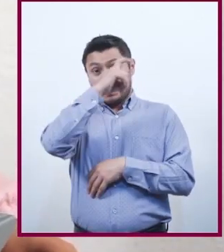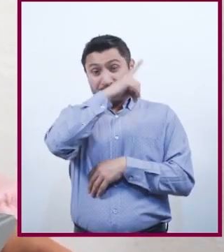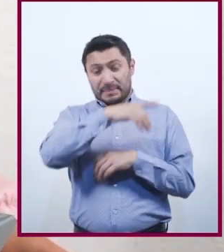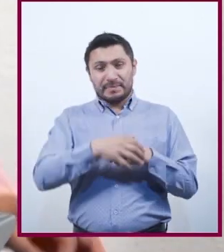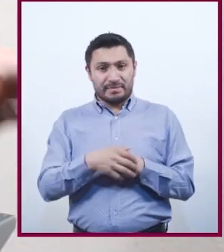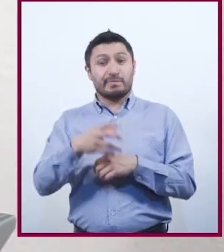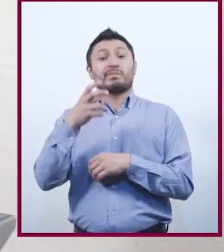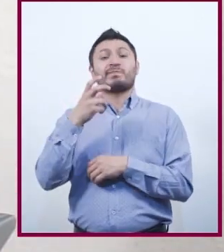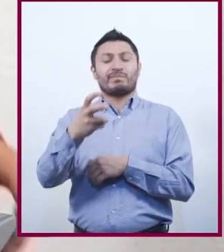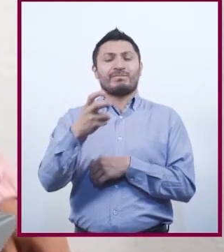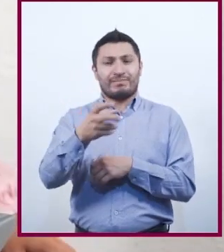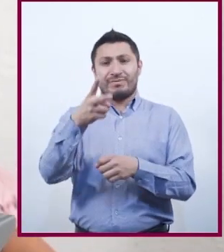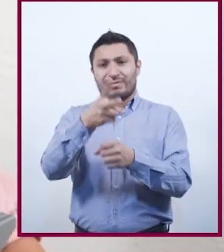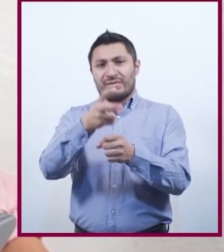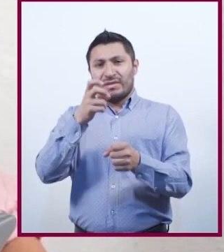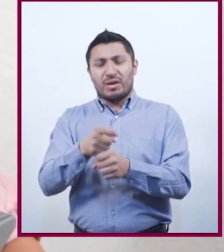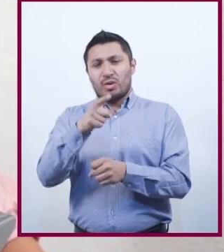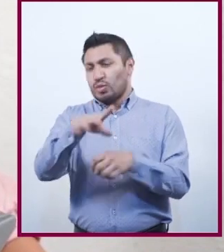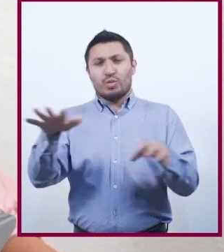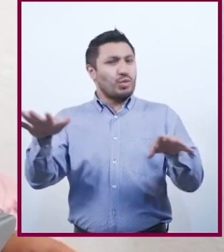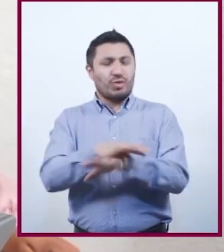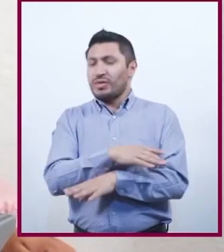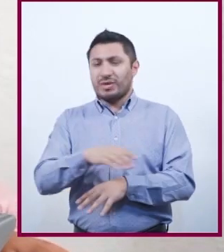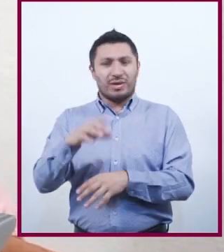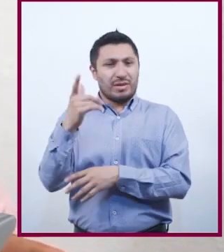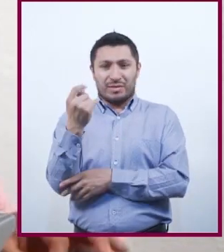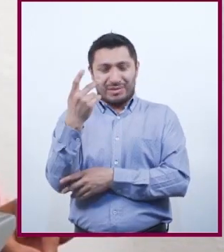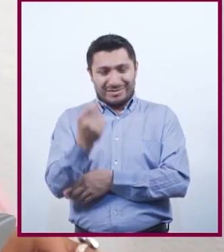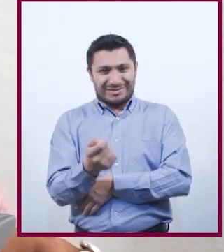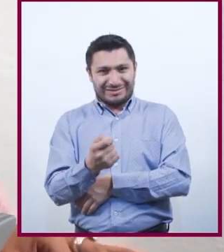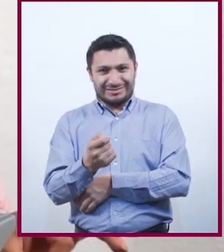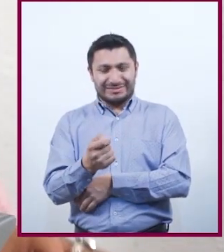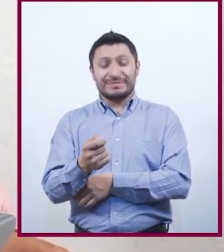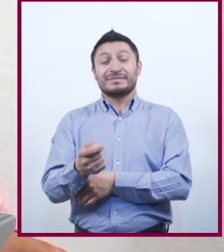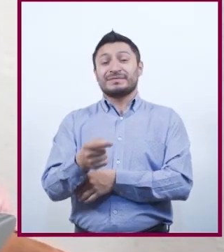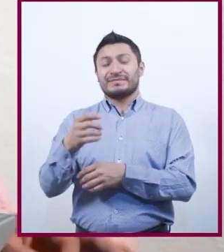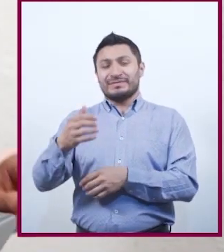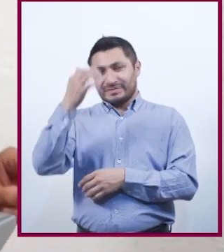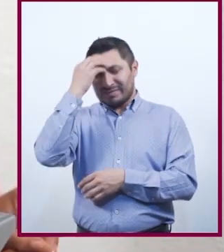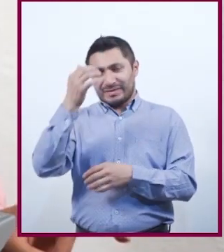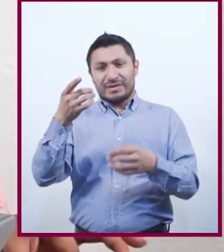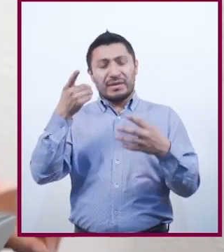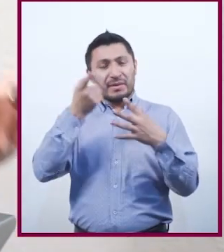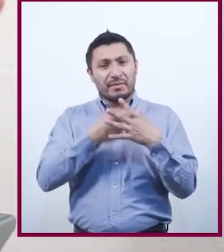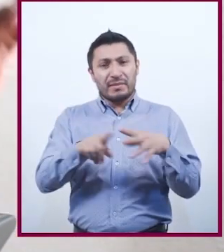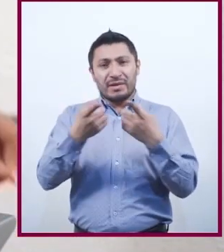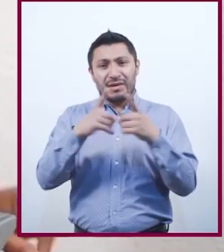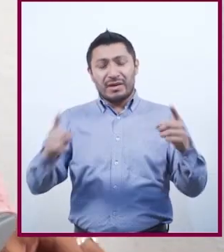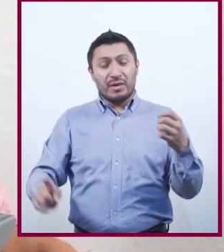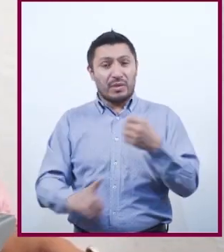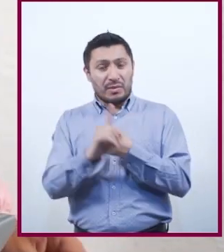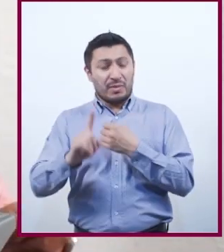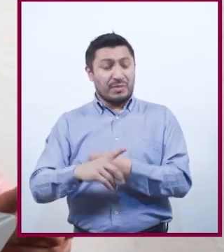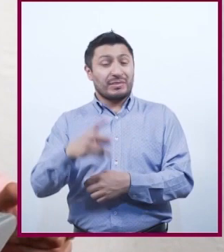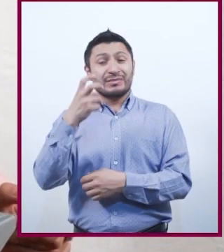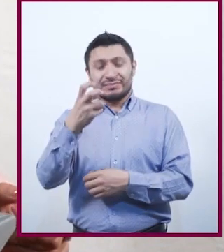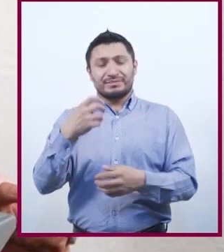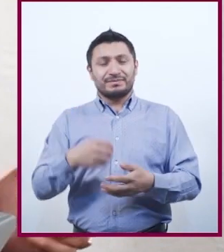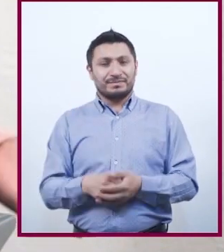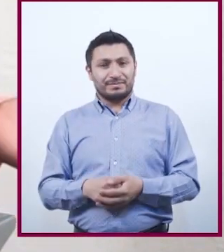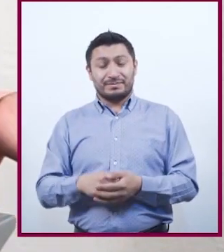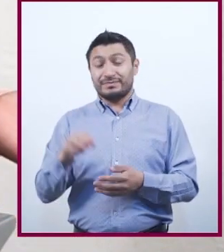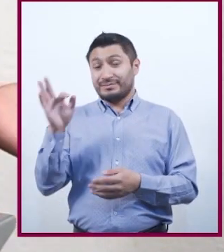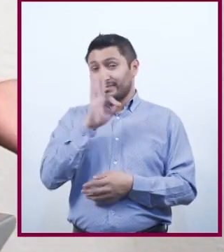de determinar. Por eso, te invitamos a que no le cambies de canal. Exploraremos el origen, desarrollo y las consecuencias de este